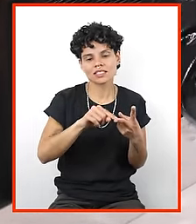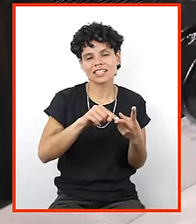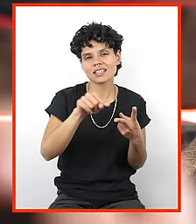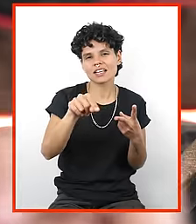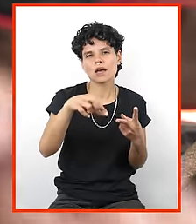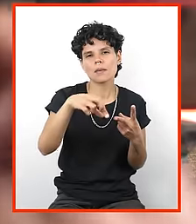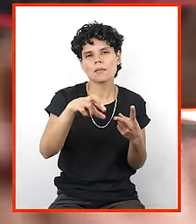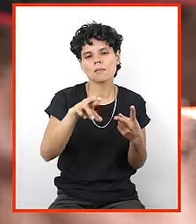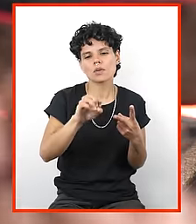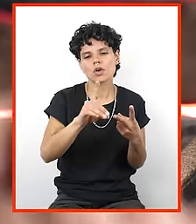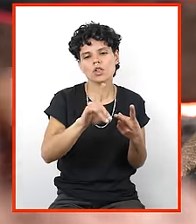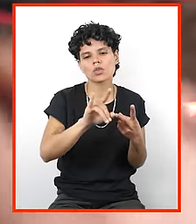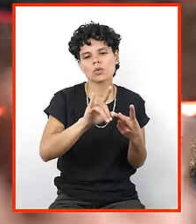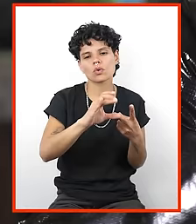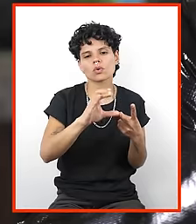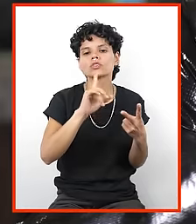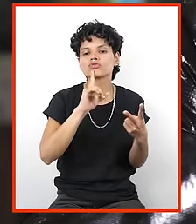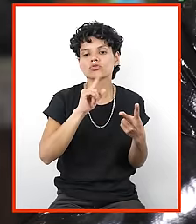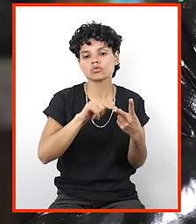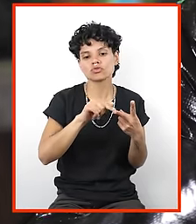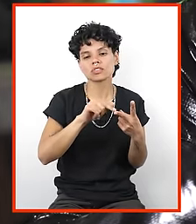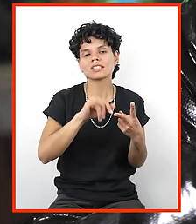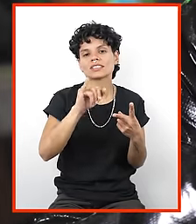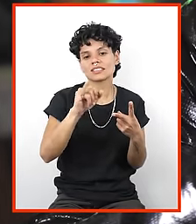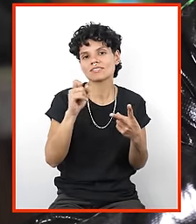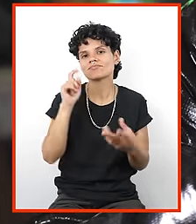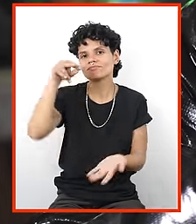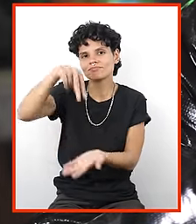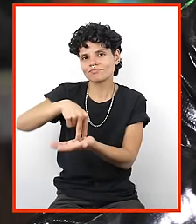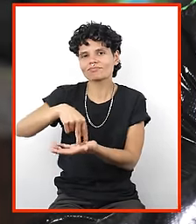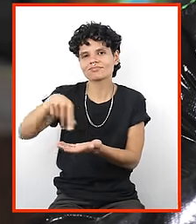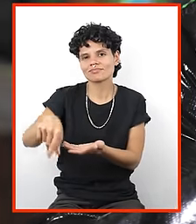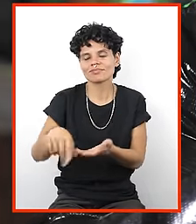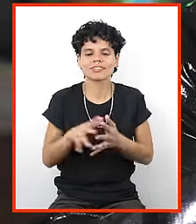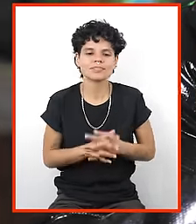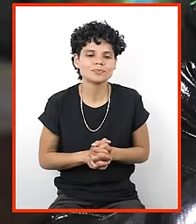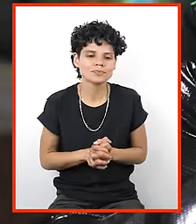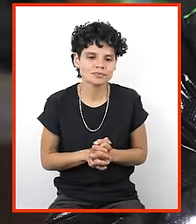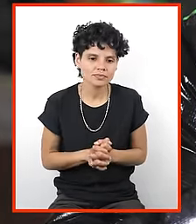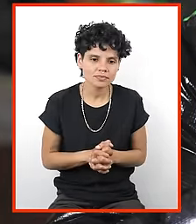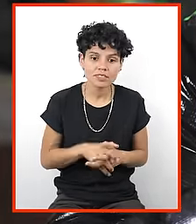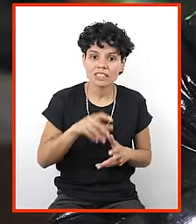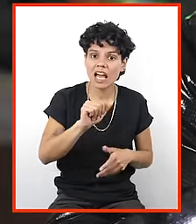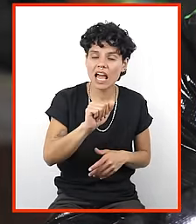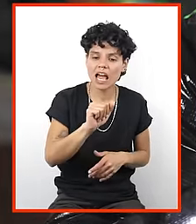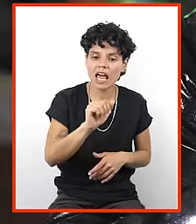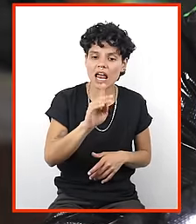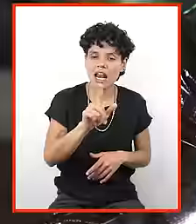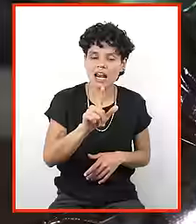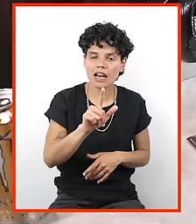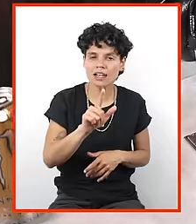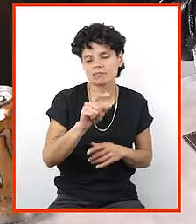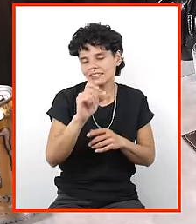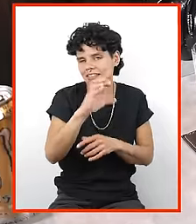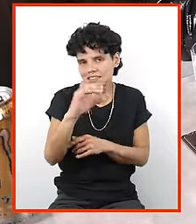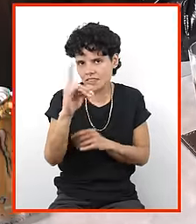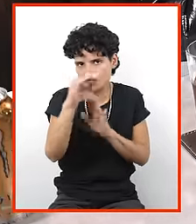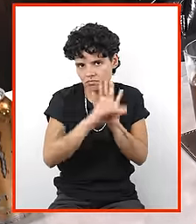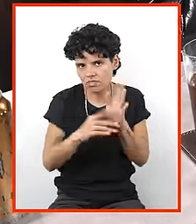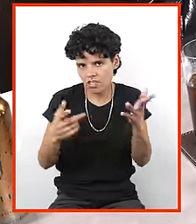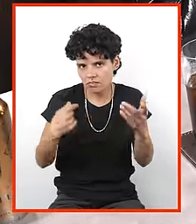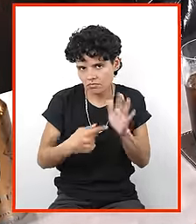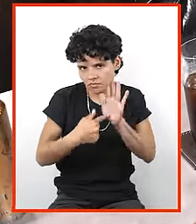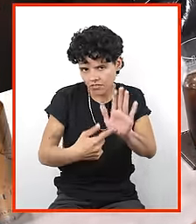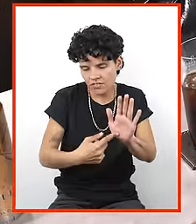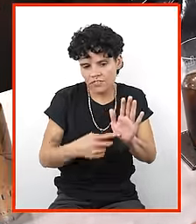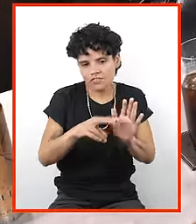fueron a hacer el making of. Maravilloso, ahí estuvimos. Ahí estuvieron. Este álbum lo tenéis pensado ya para el vivo, ¿no? Porque te